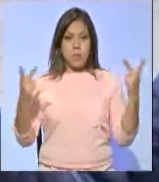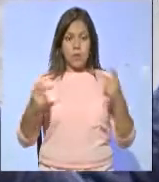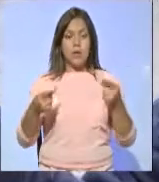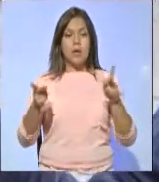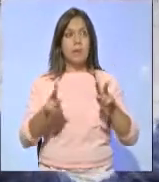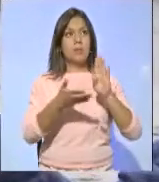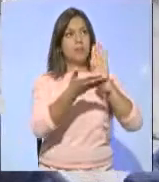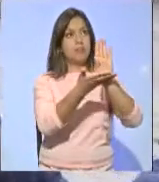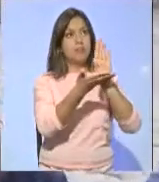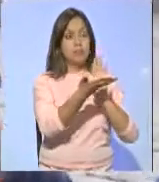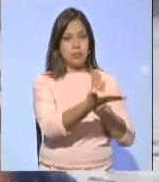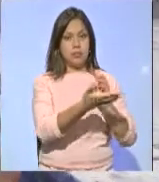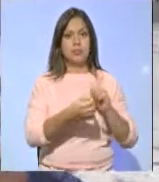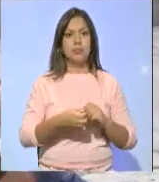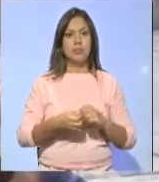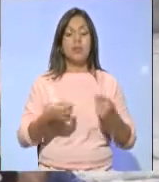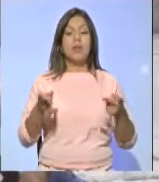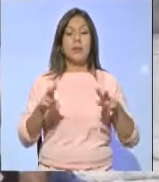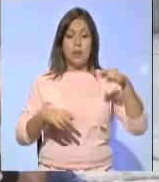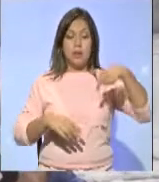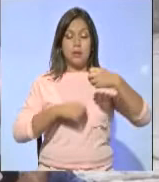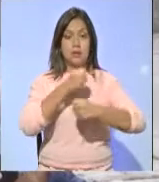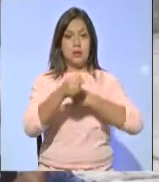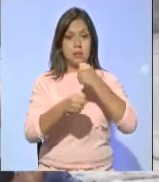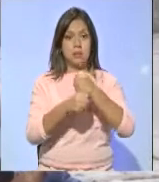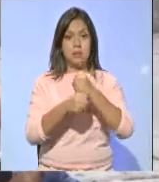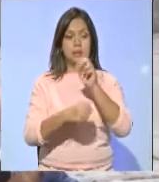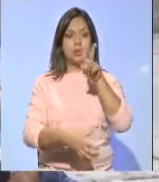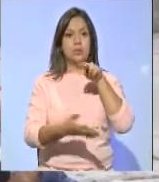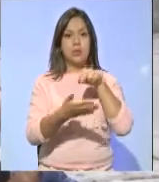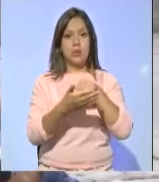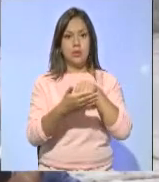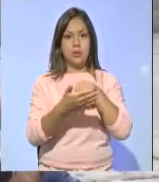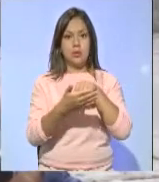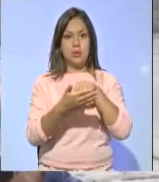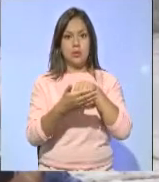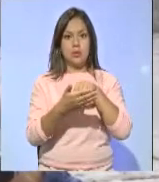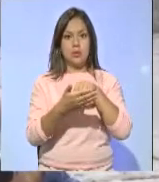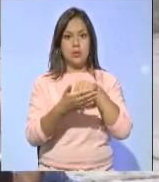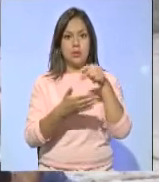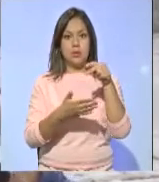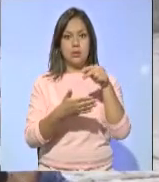Social, y tenemos en este año 2016,